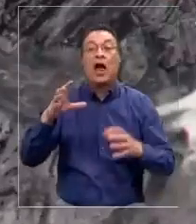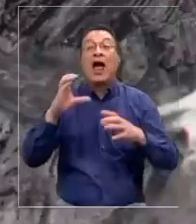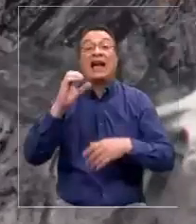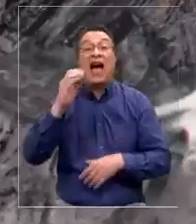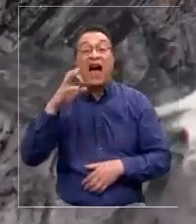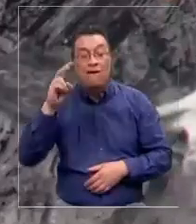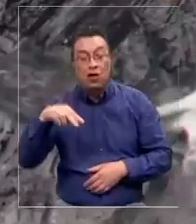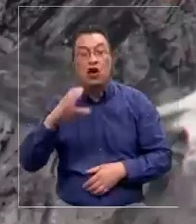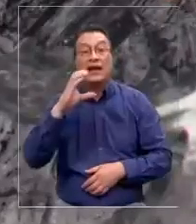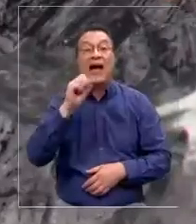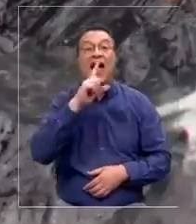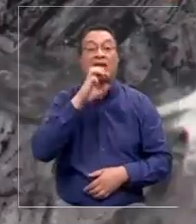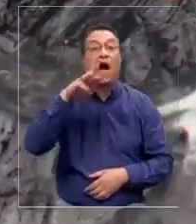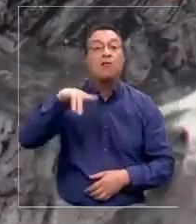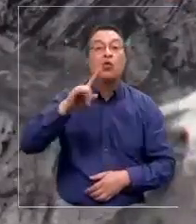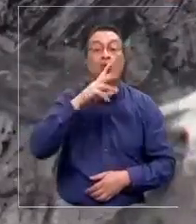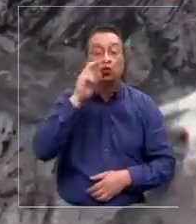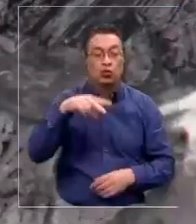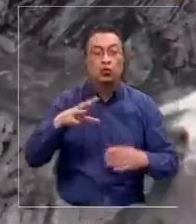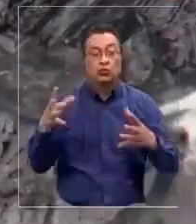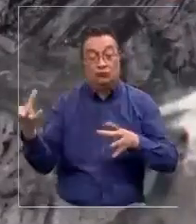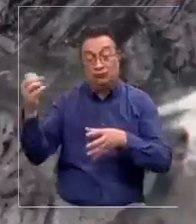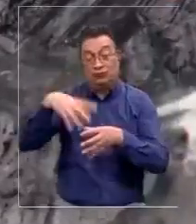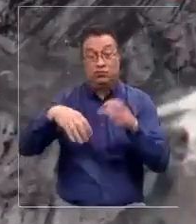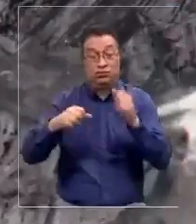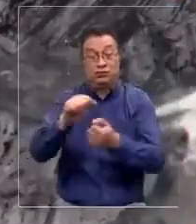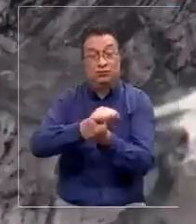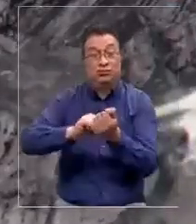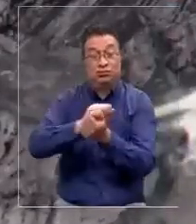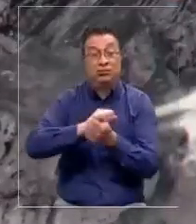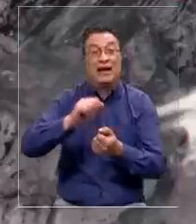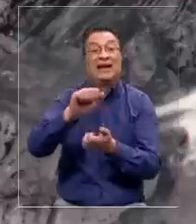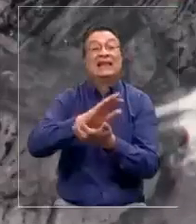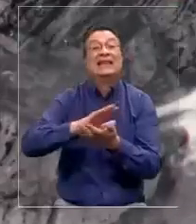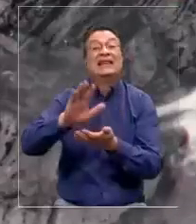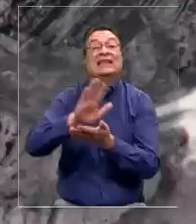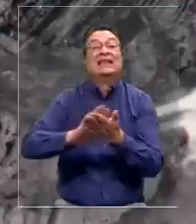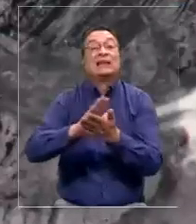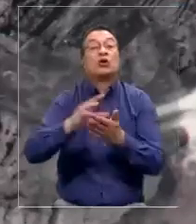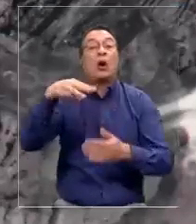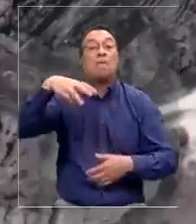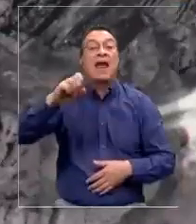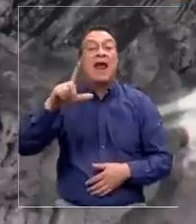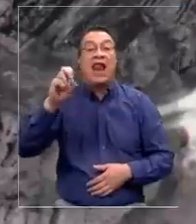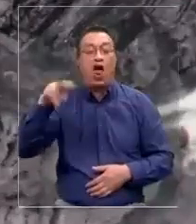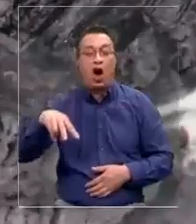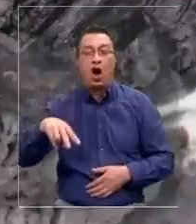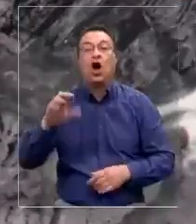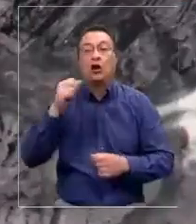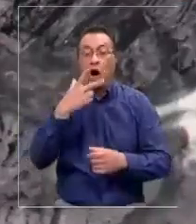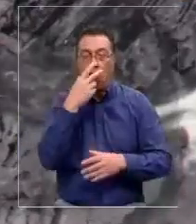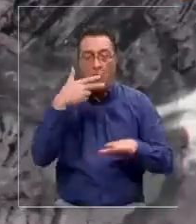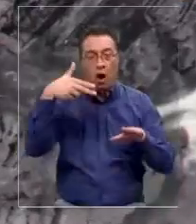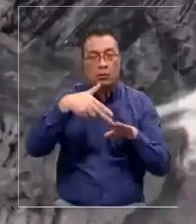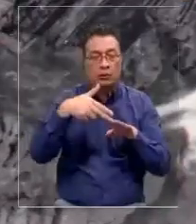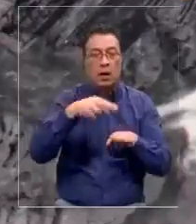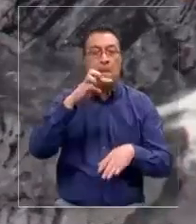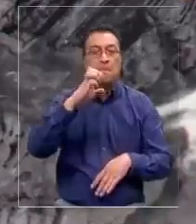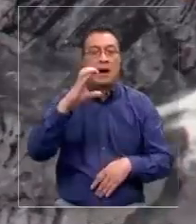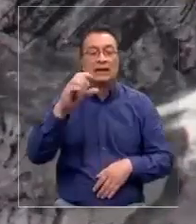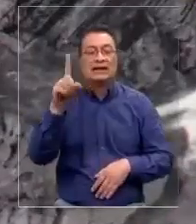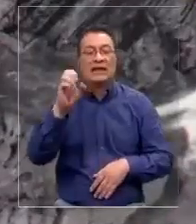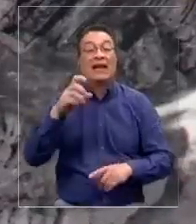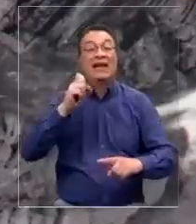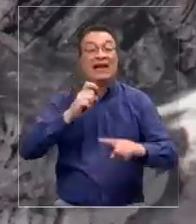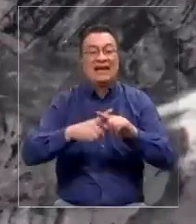Carbón Catamutum, Acopio y Molienda de Cementos Melón, Terminal de Combustibles y Asfalto PACSA,